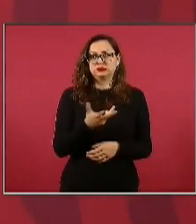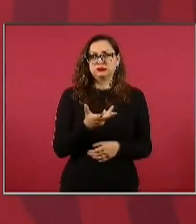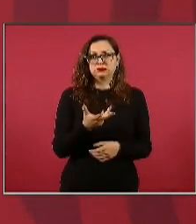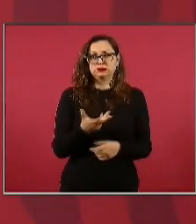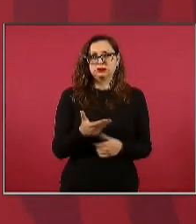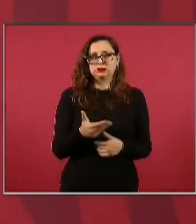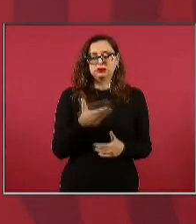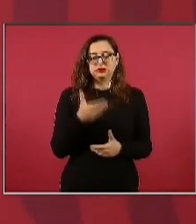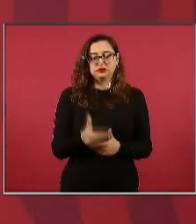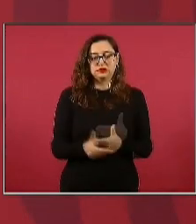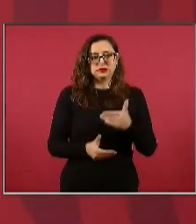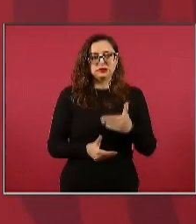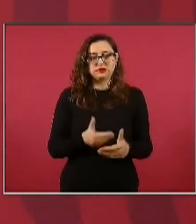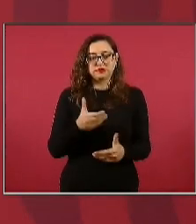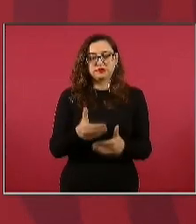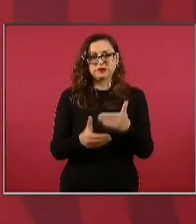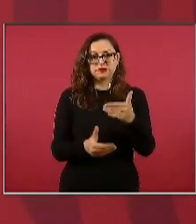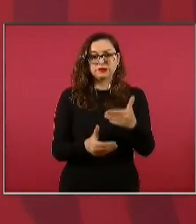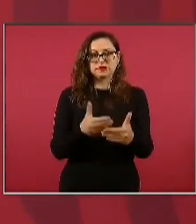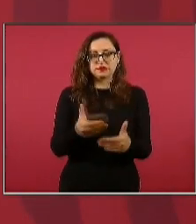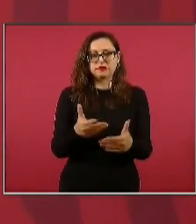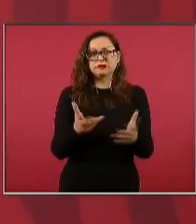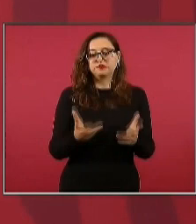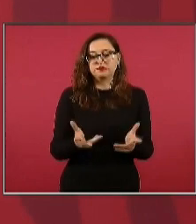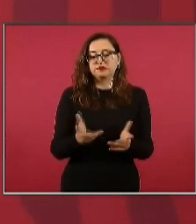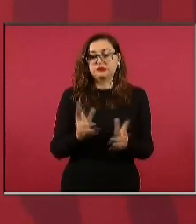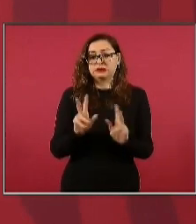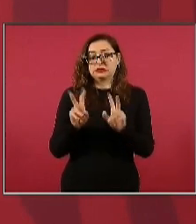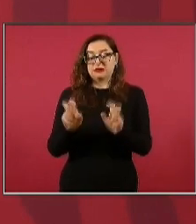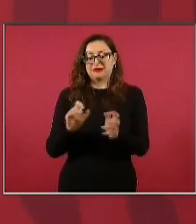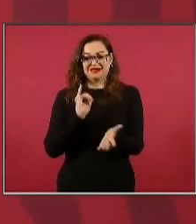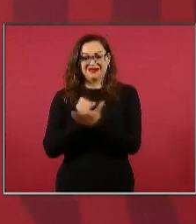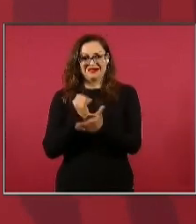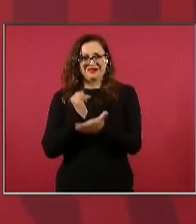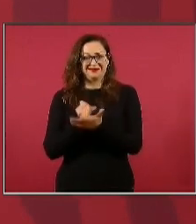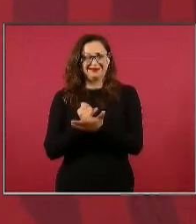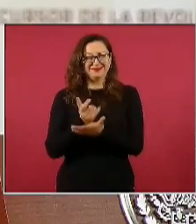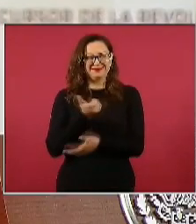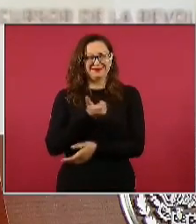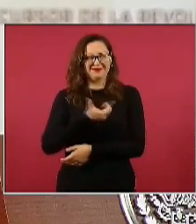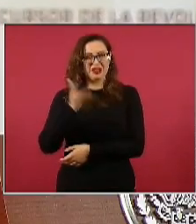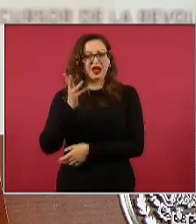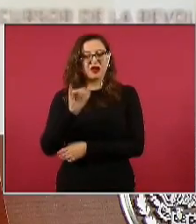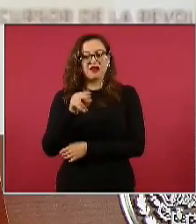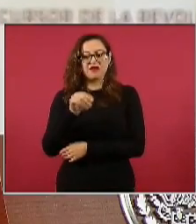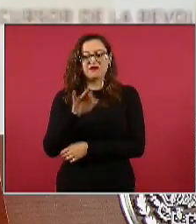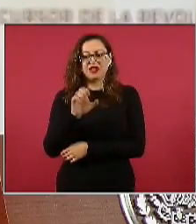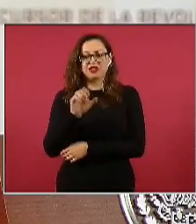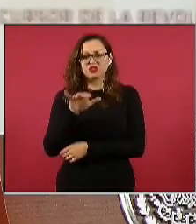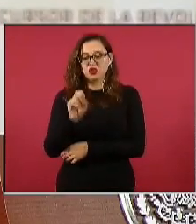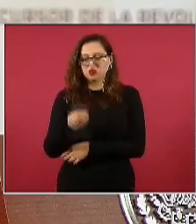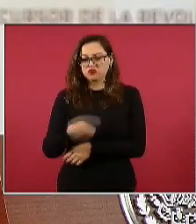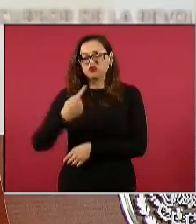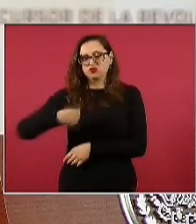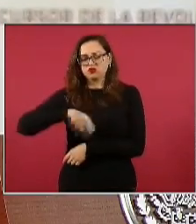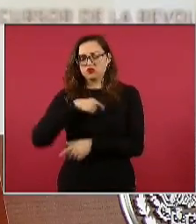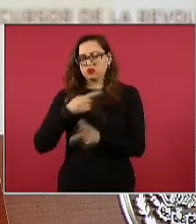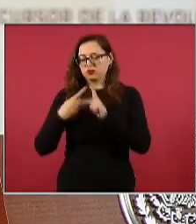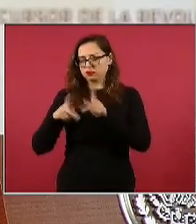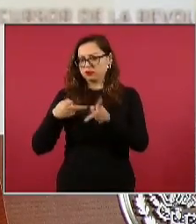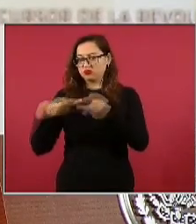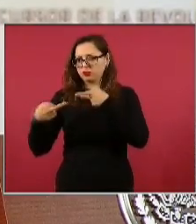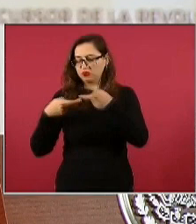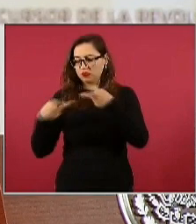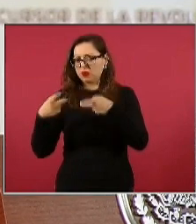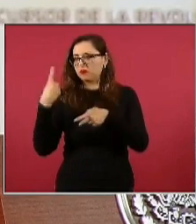años anteriores en humanos. Sin embargo, hasta el día de hoy no ha ocurrido de esa forma y el presidente el día de ayer me parece que lo